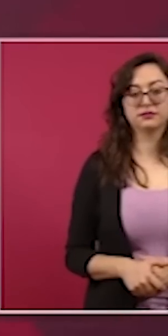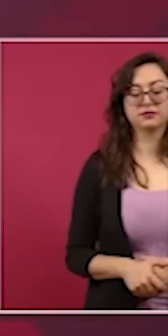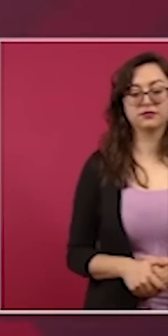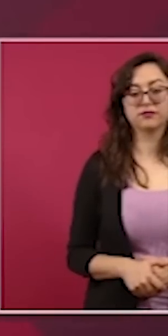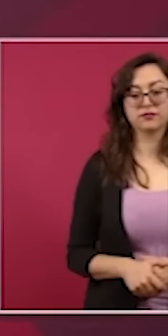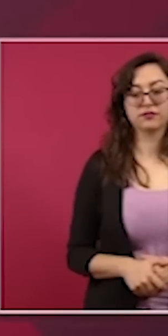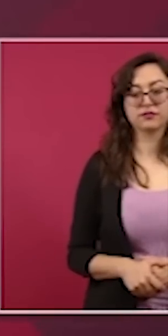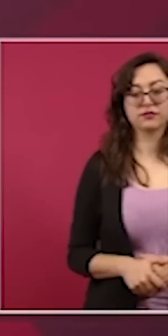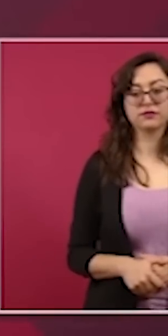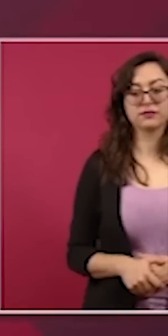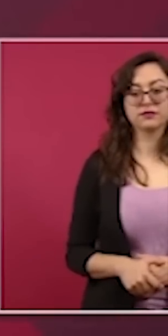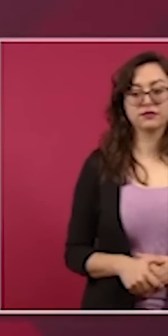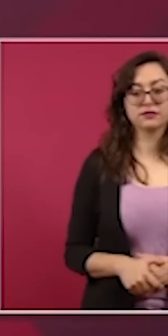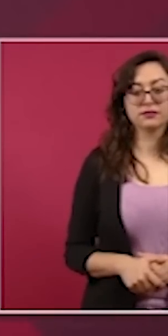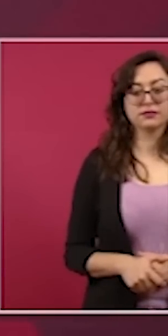Entonces,